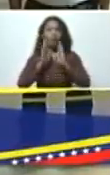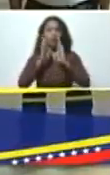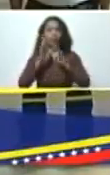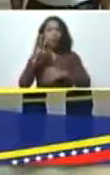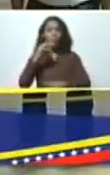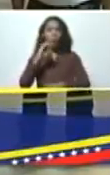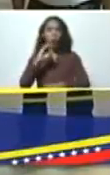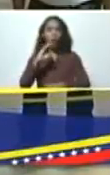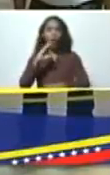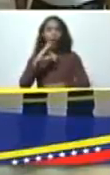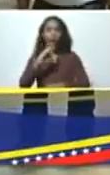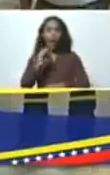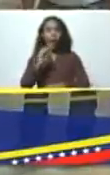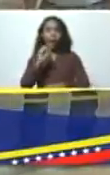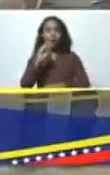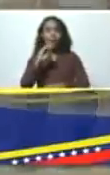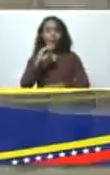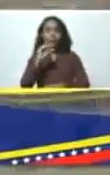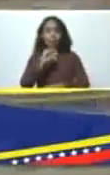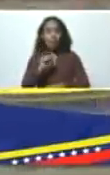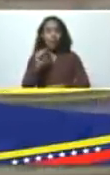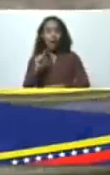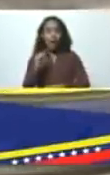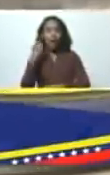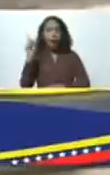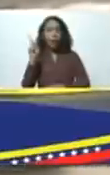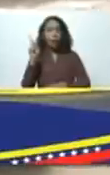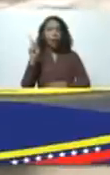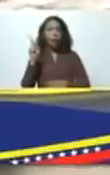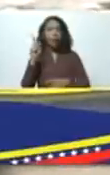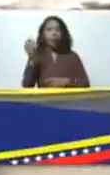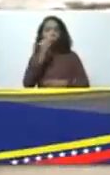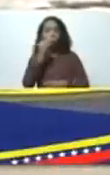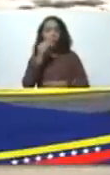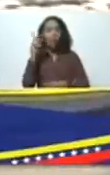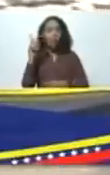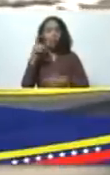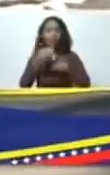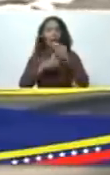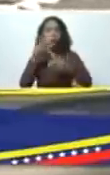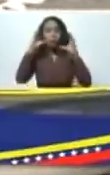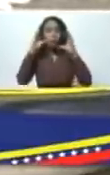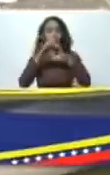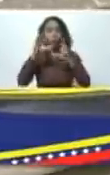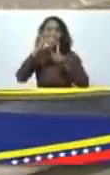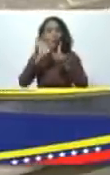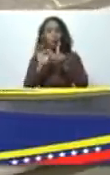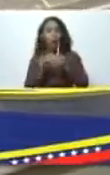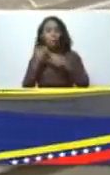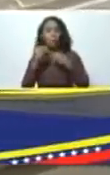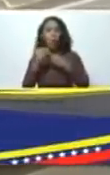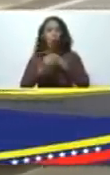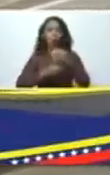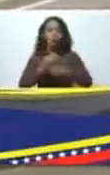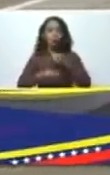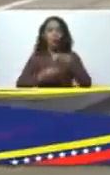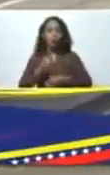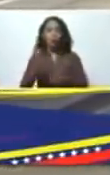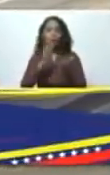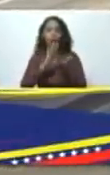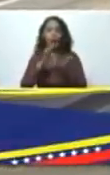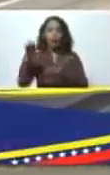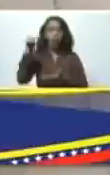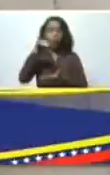Mocasa, empresa del ramo alimenticio, dedicada a la morturación de trigo para la obtención de harinas